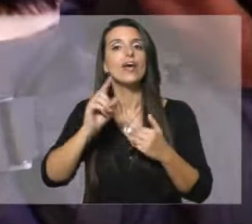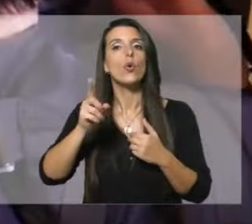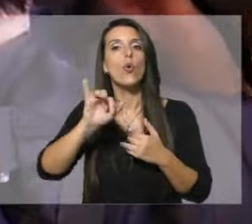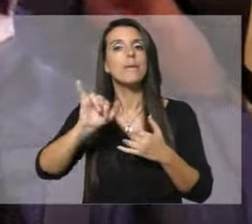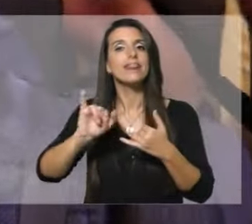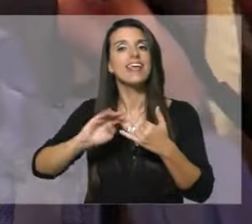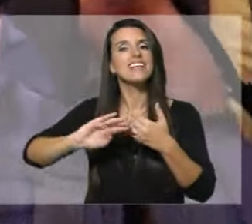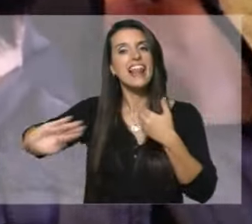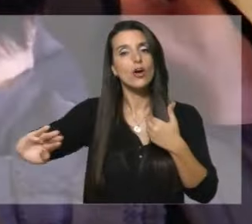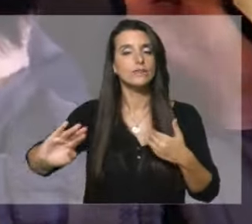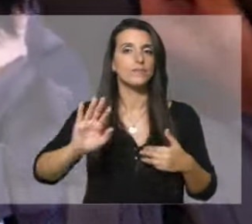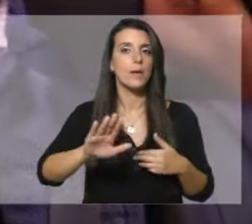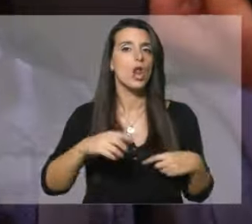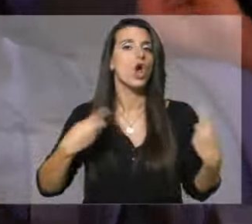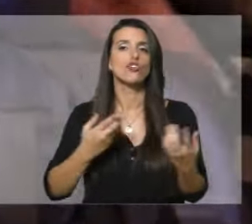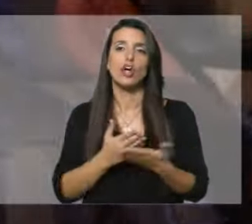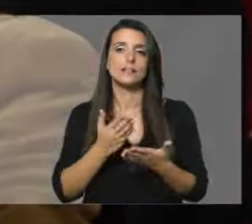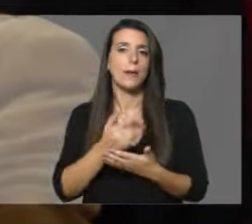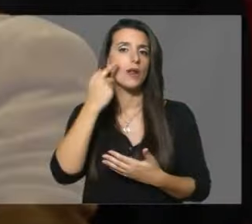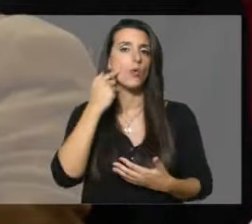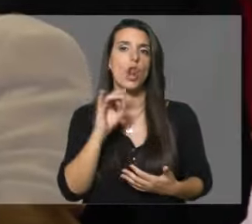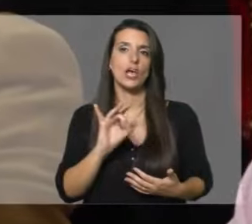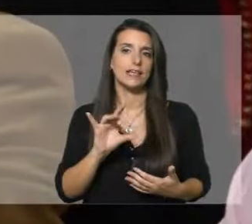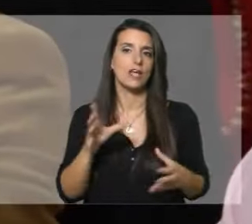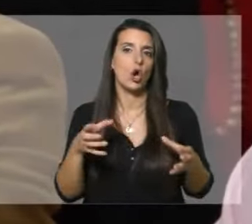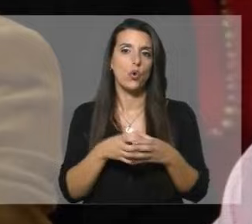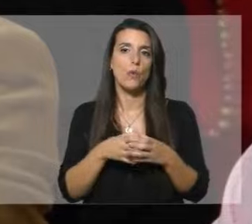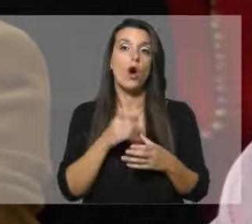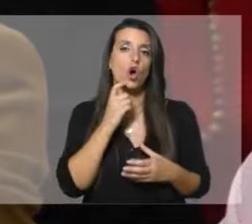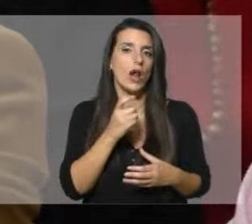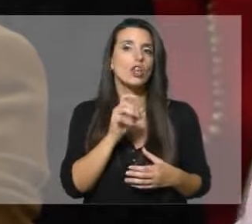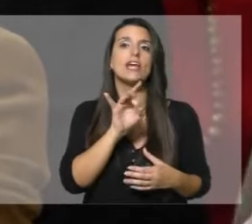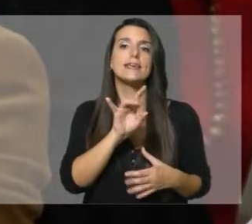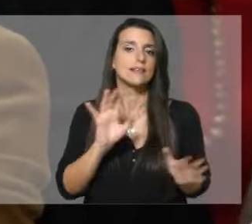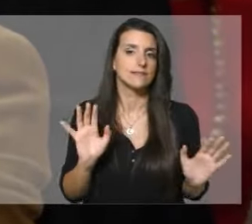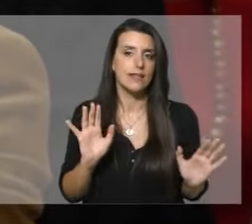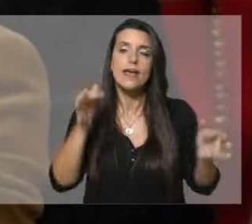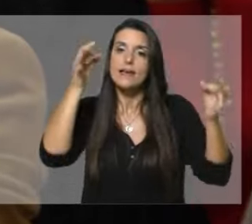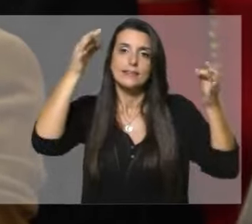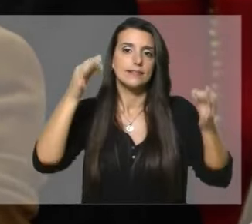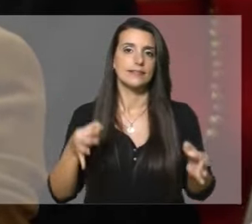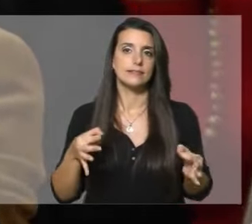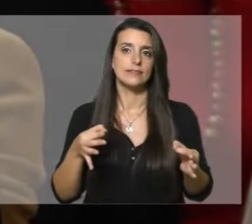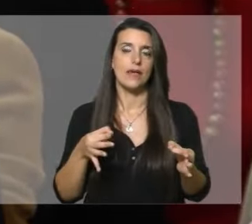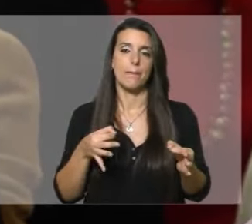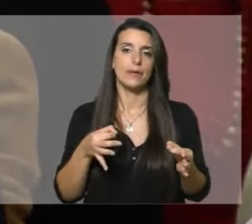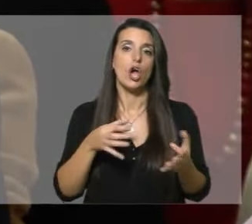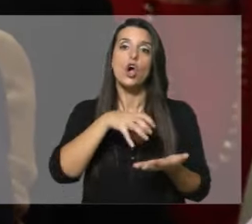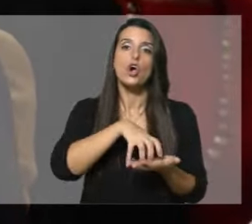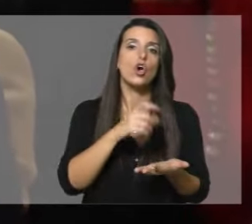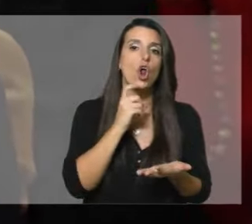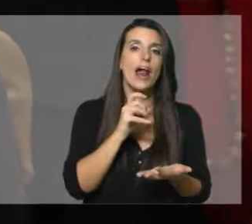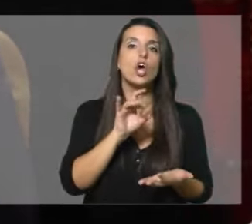mire Nosotros hemos estado siempre en la 15 en el partido Colorado y en la 15 dónde lo van a encontrar siempre es en ese lugar en el partido